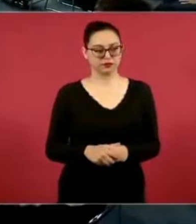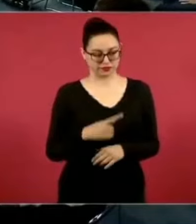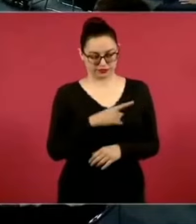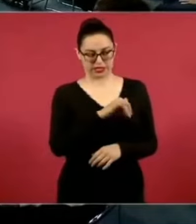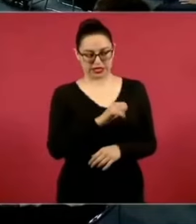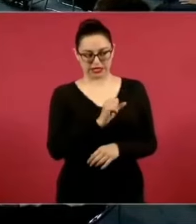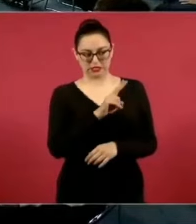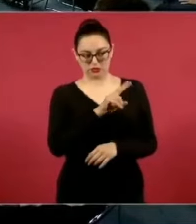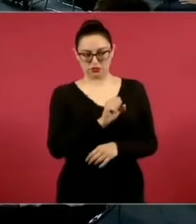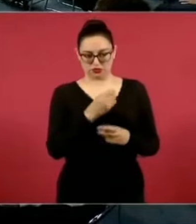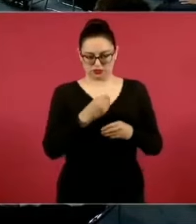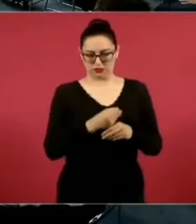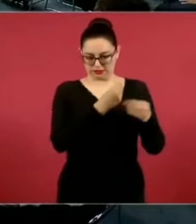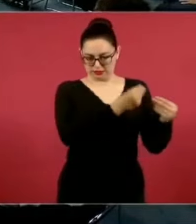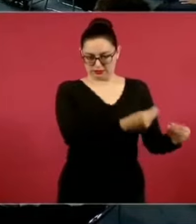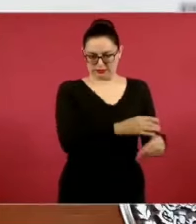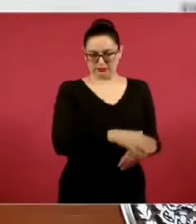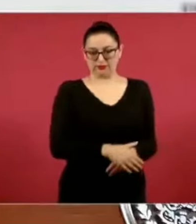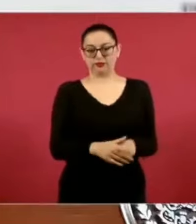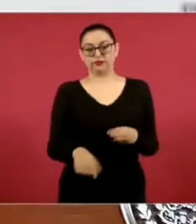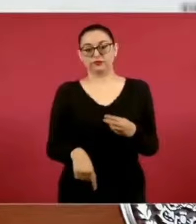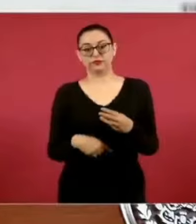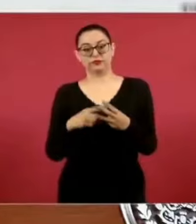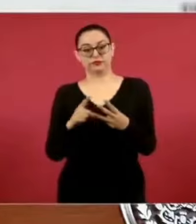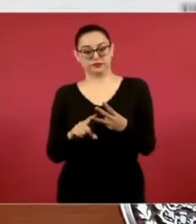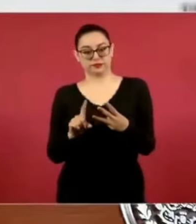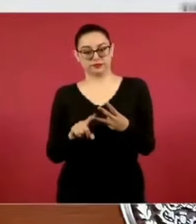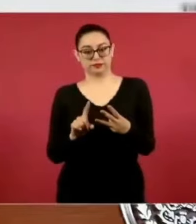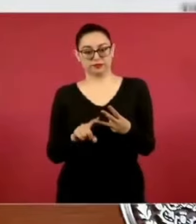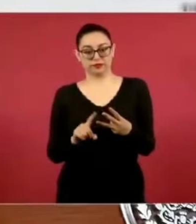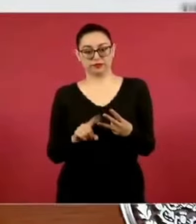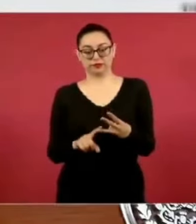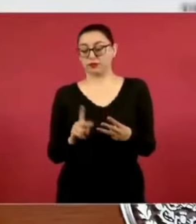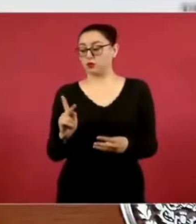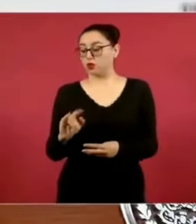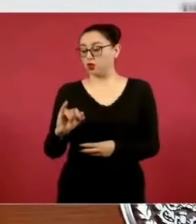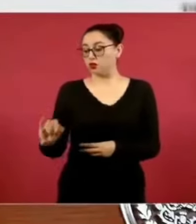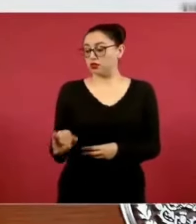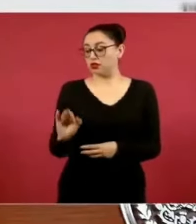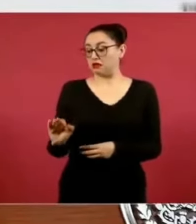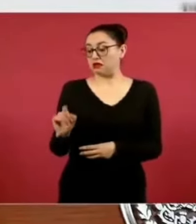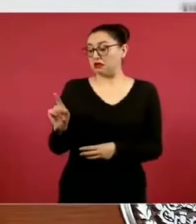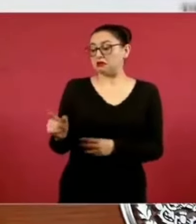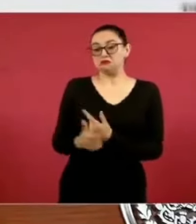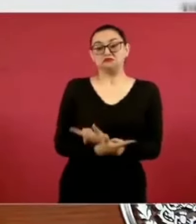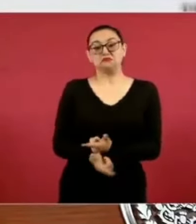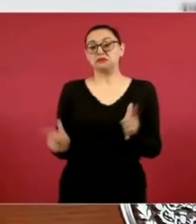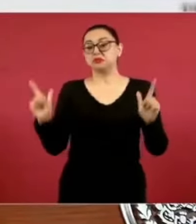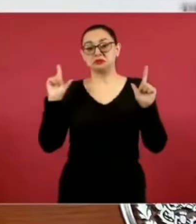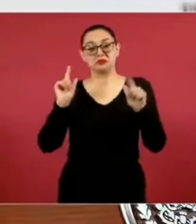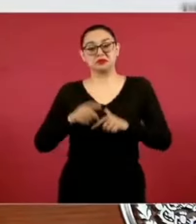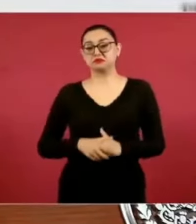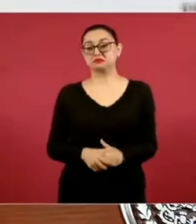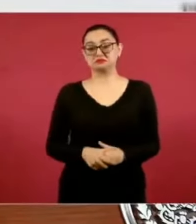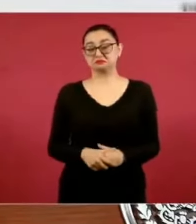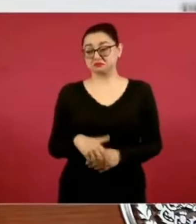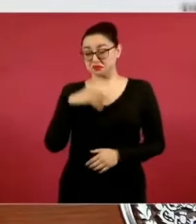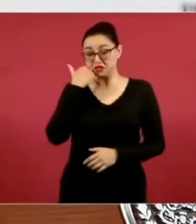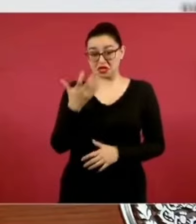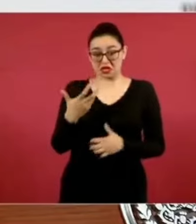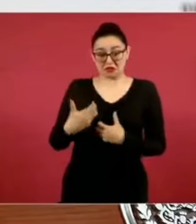Jesús. Y lo tercero, son libres los trabajadores del Poder Judicial para manifestarse,